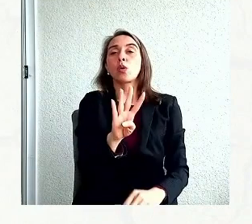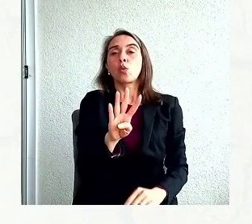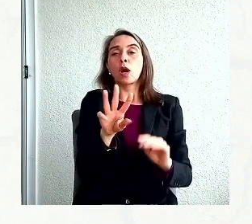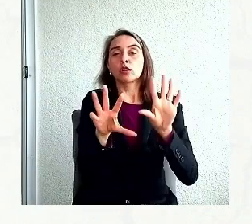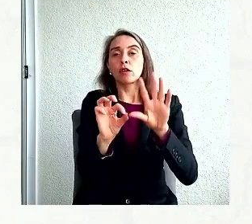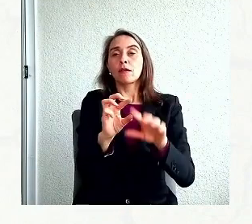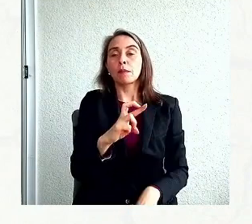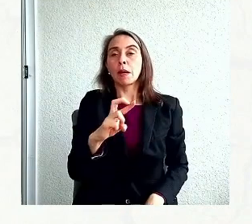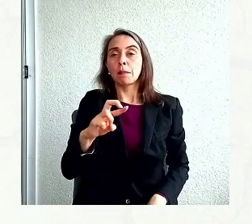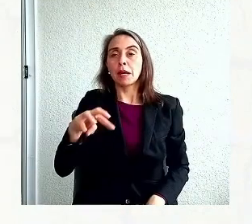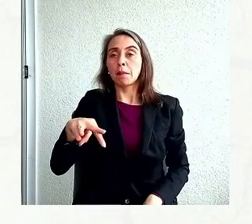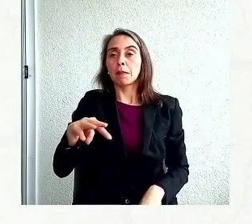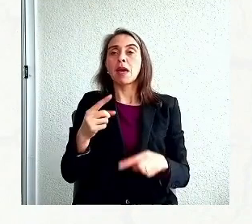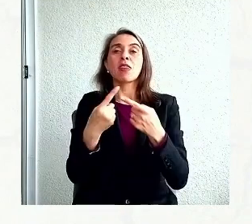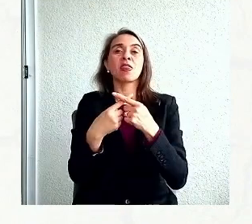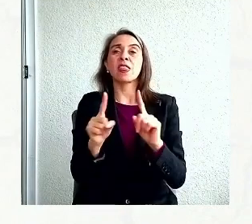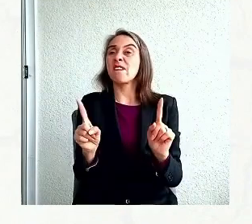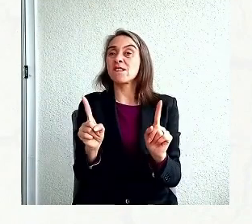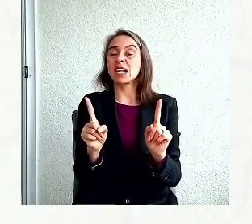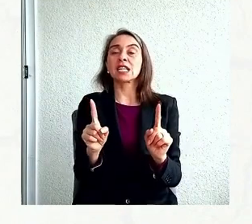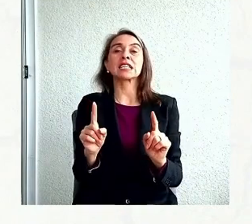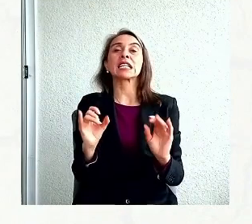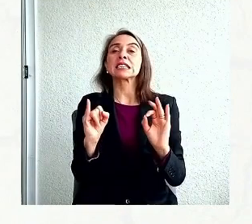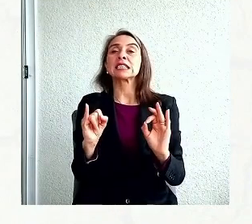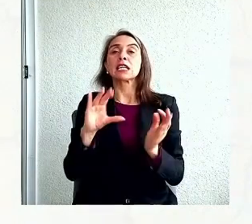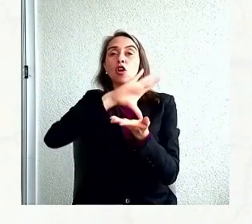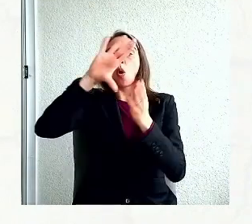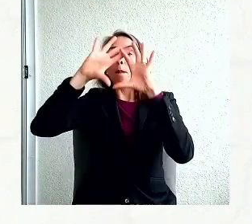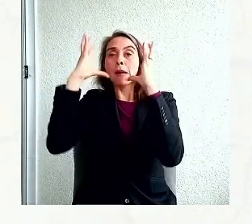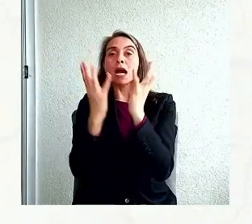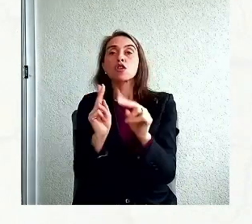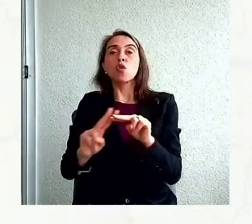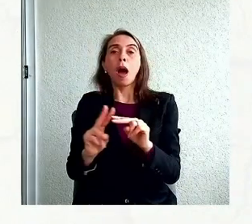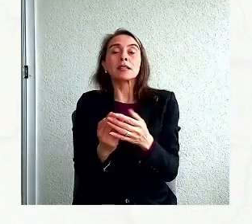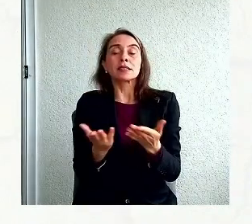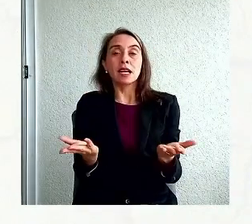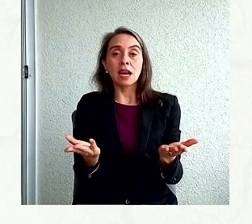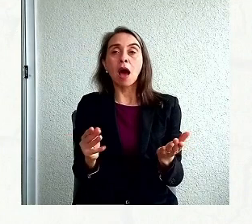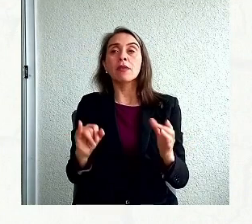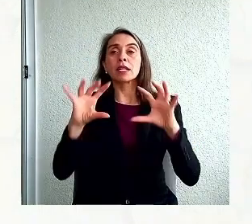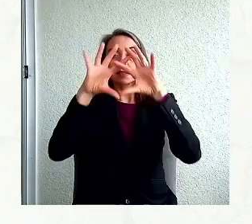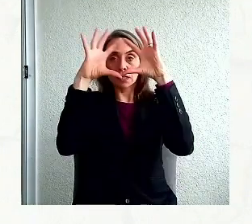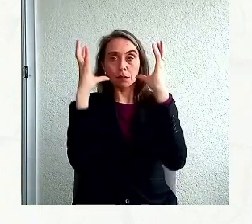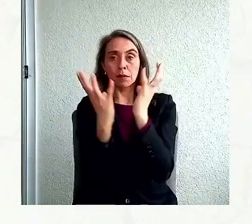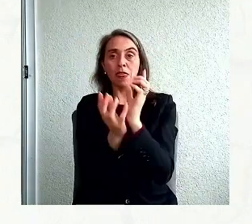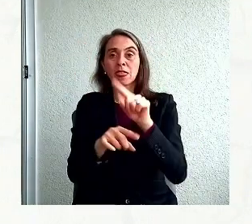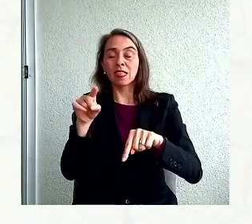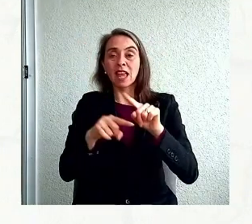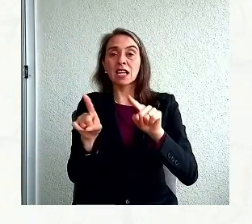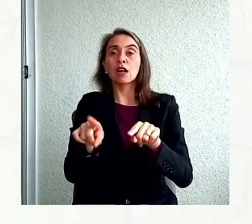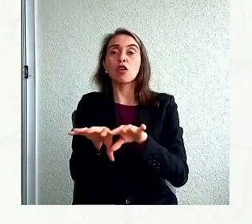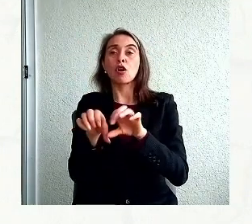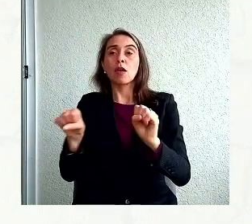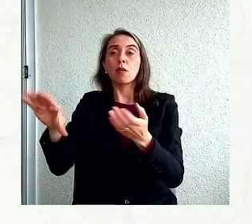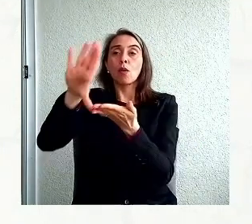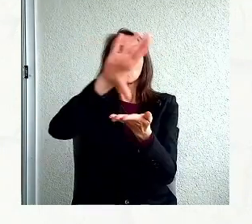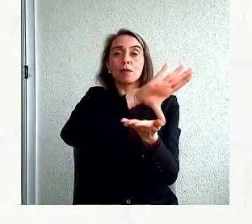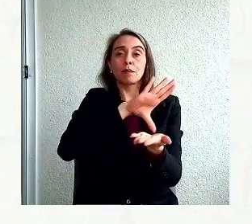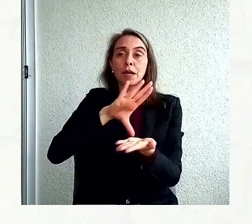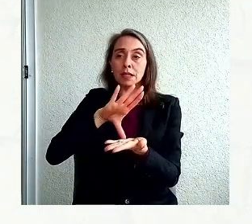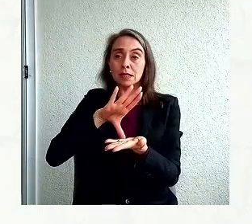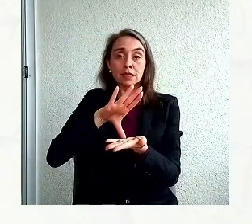este planeta, que no logra ponerse de acuerdo, digamos, no logra bajar las emisiones de CO2.